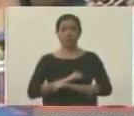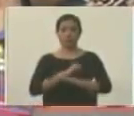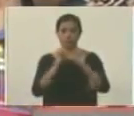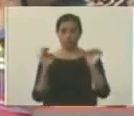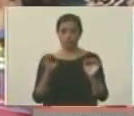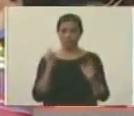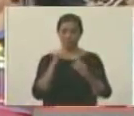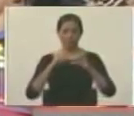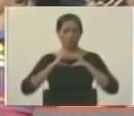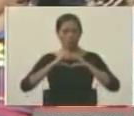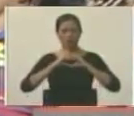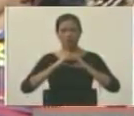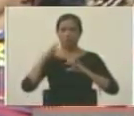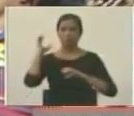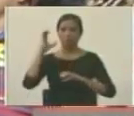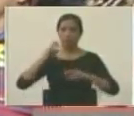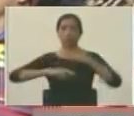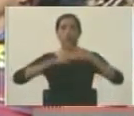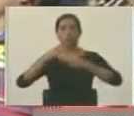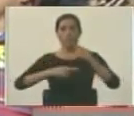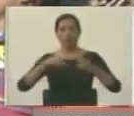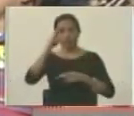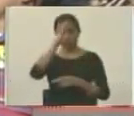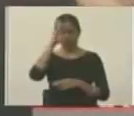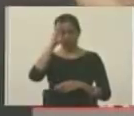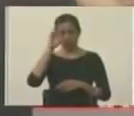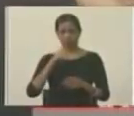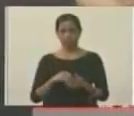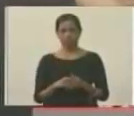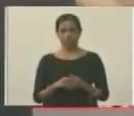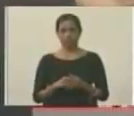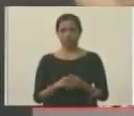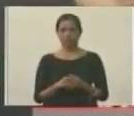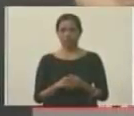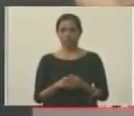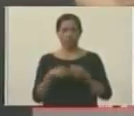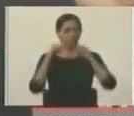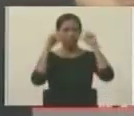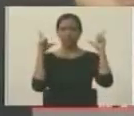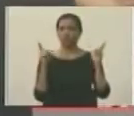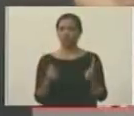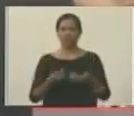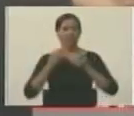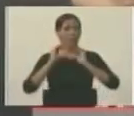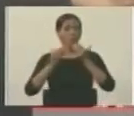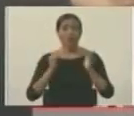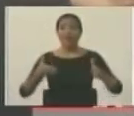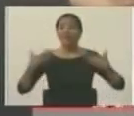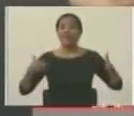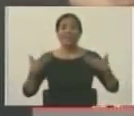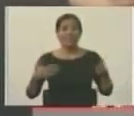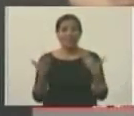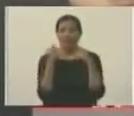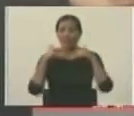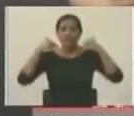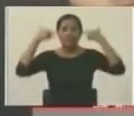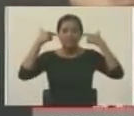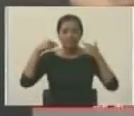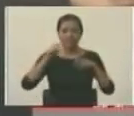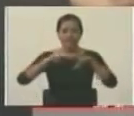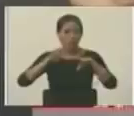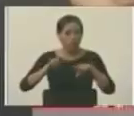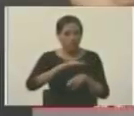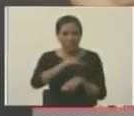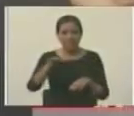corazón de patriota y revolucionario. Diosdado, impresionante, la moral, la alegría, la felicidad de los niños,